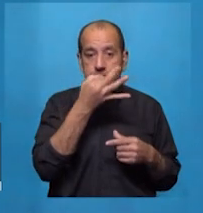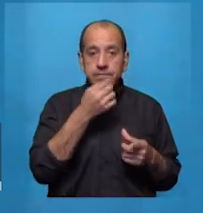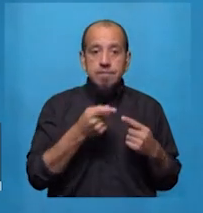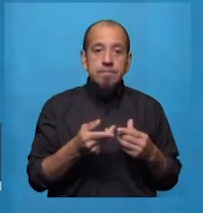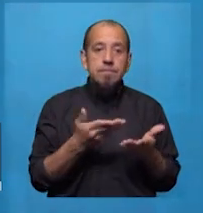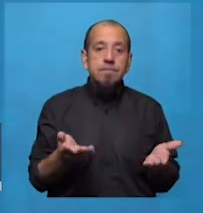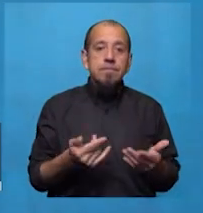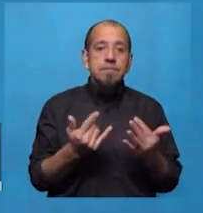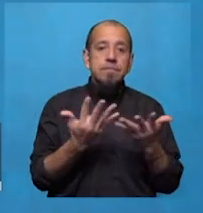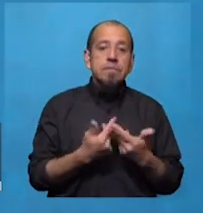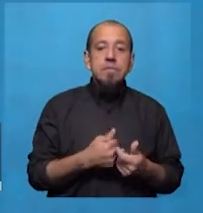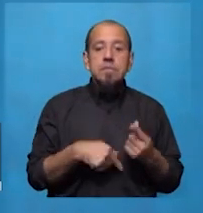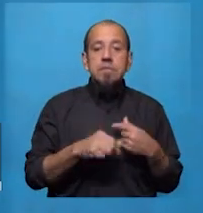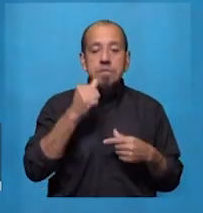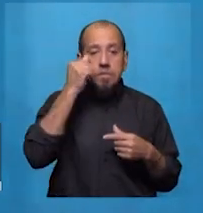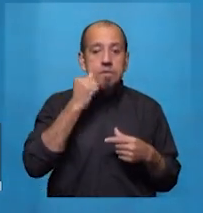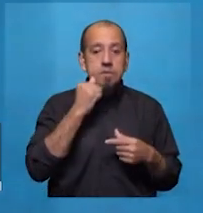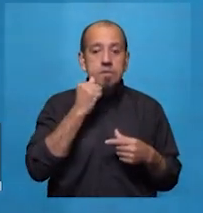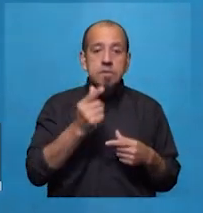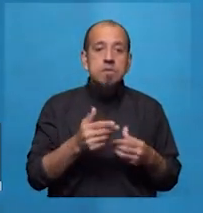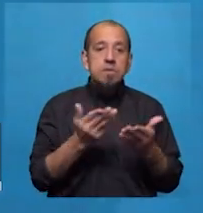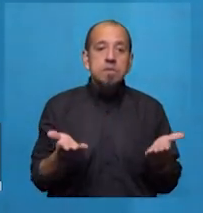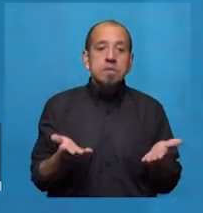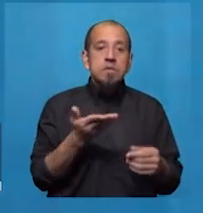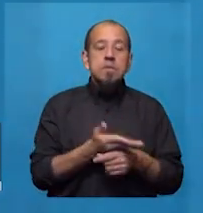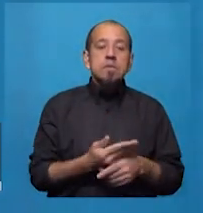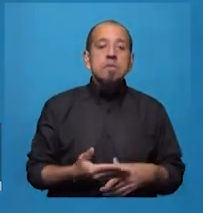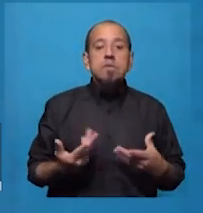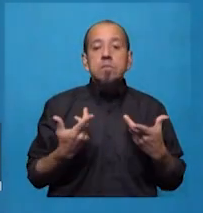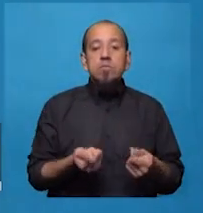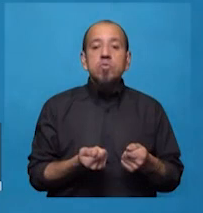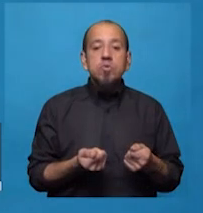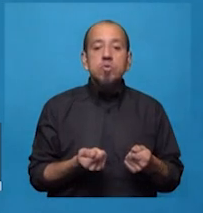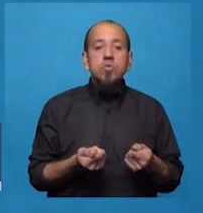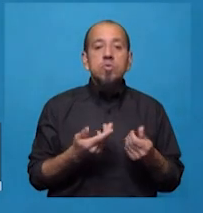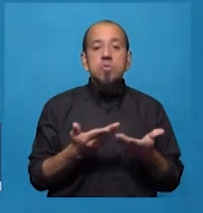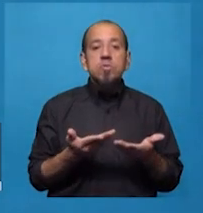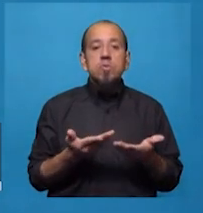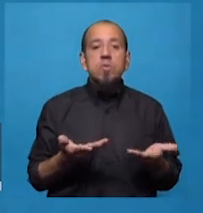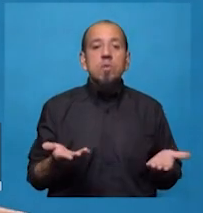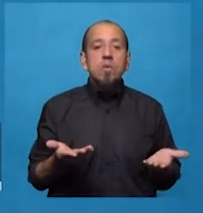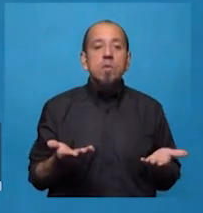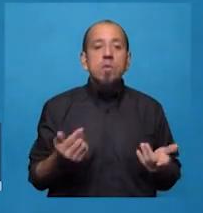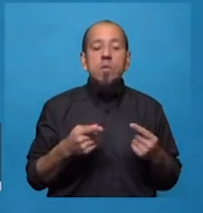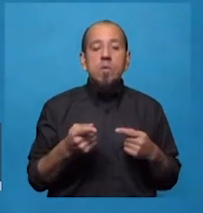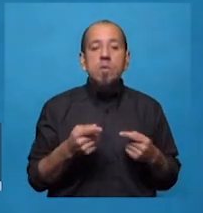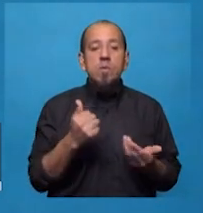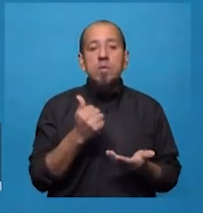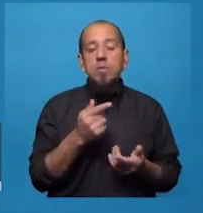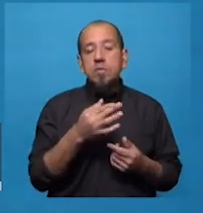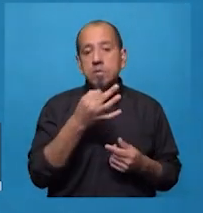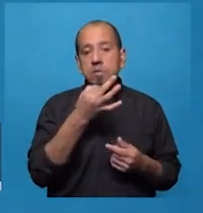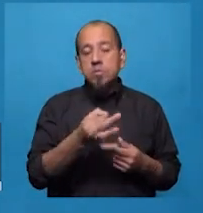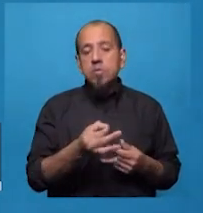las organizaciones delictivas que cubren esa demanda de apoyo para x para determinadas tareas el otro día estábamos comentando